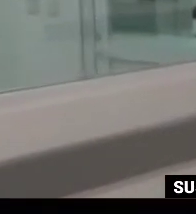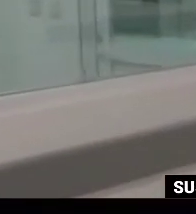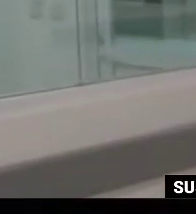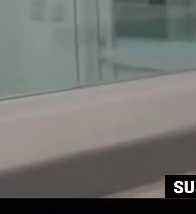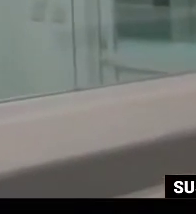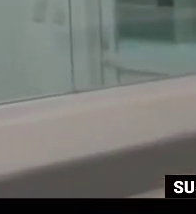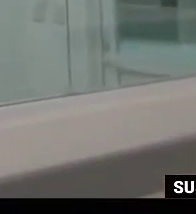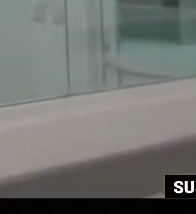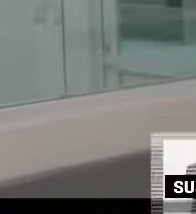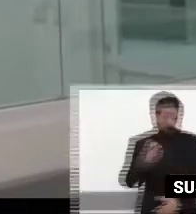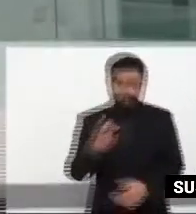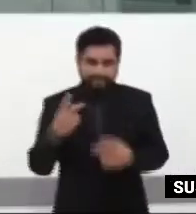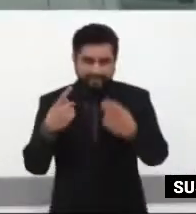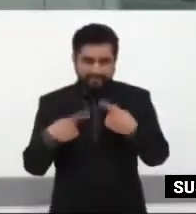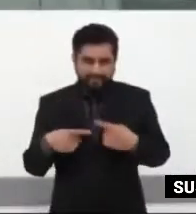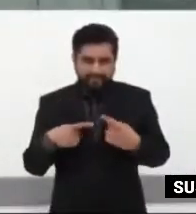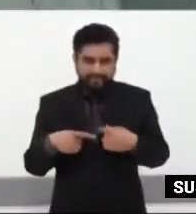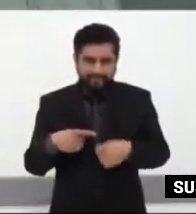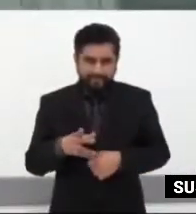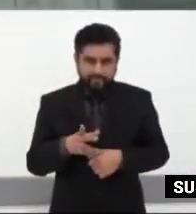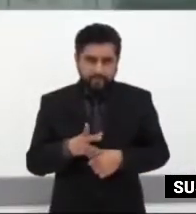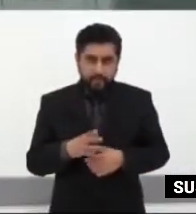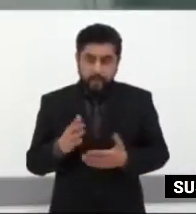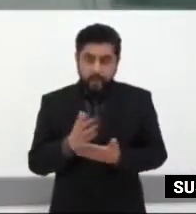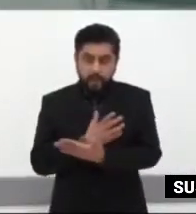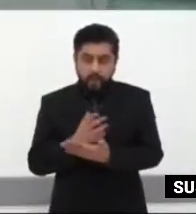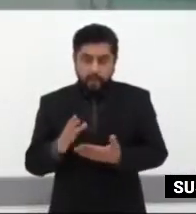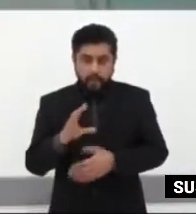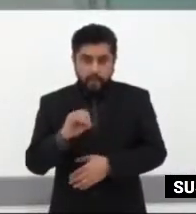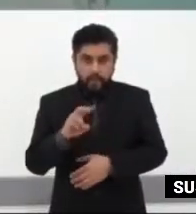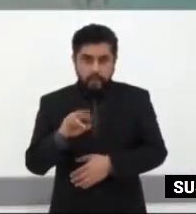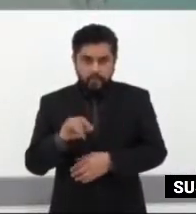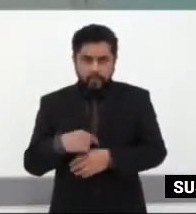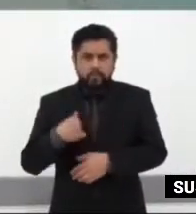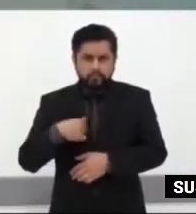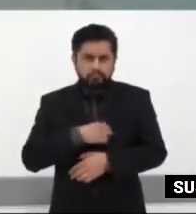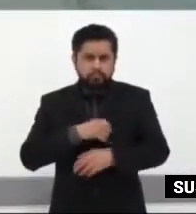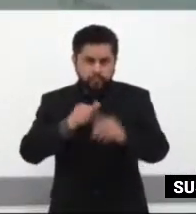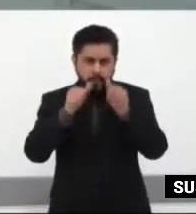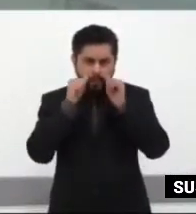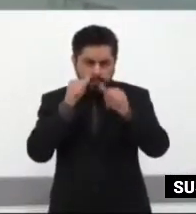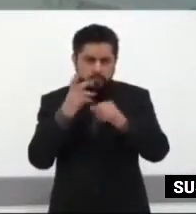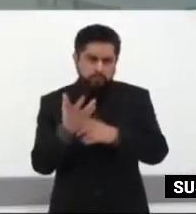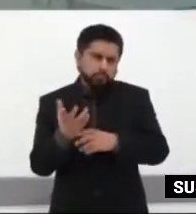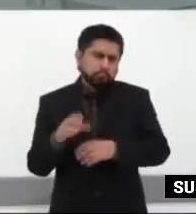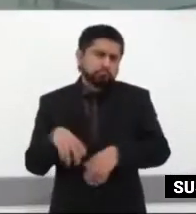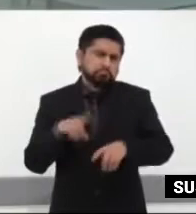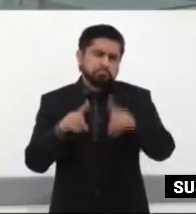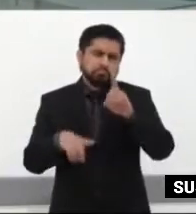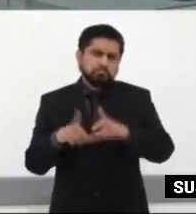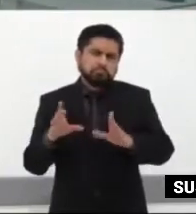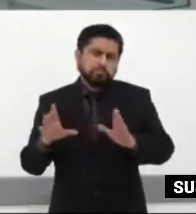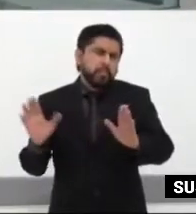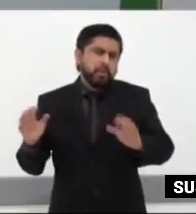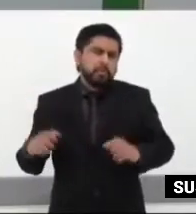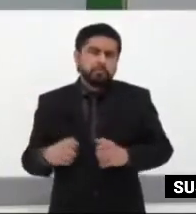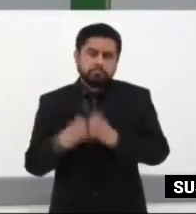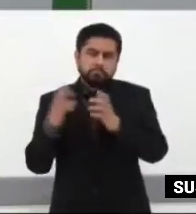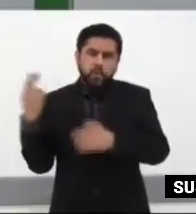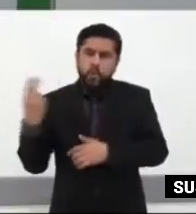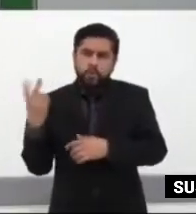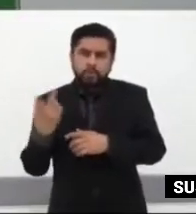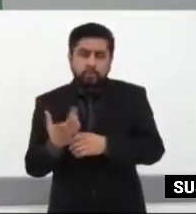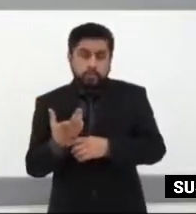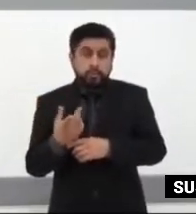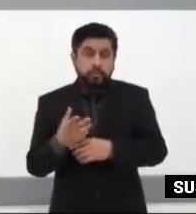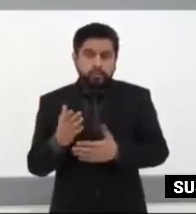Precisamente los pacientes que no son COVID, le damos la atención de urgencias, damos la atención de parto, no es COVID, y